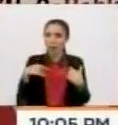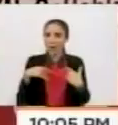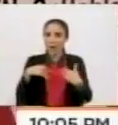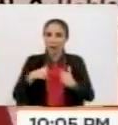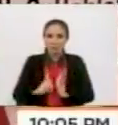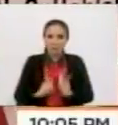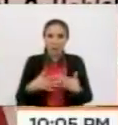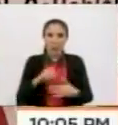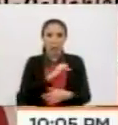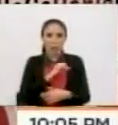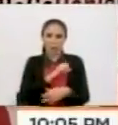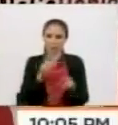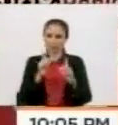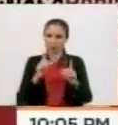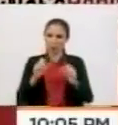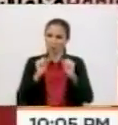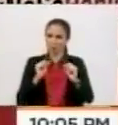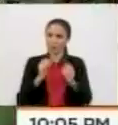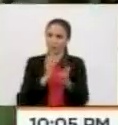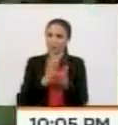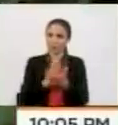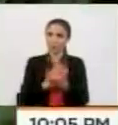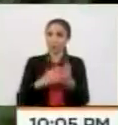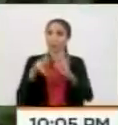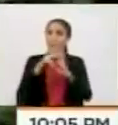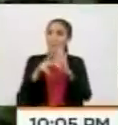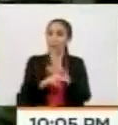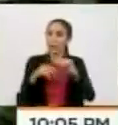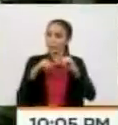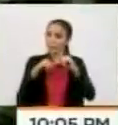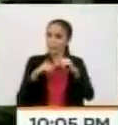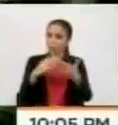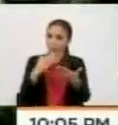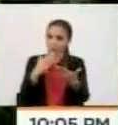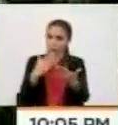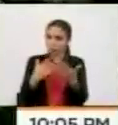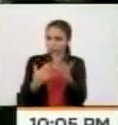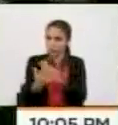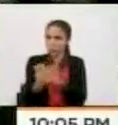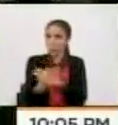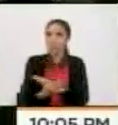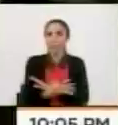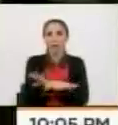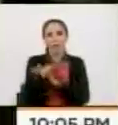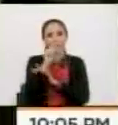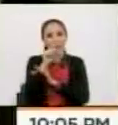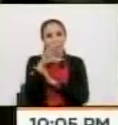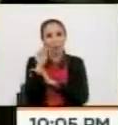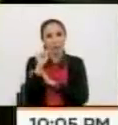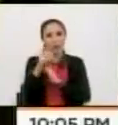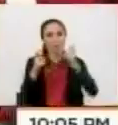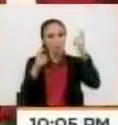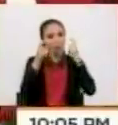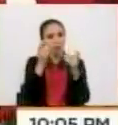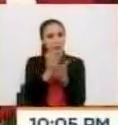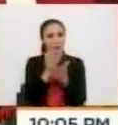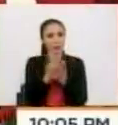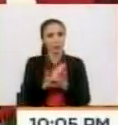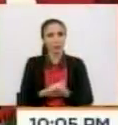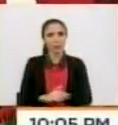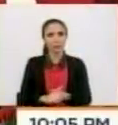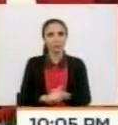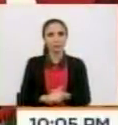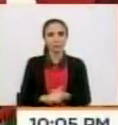nosotros vamos aprendiendo. Y este programa ha aprendido, compañero presidente, del comandante Chávez. Teresita y yo